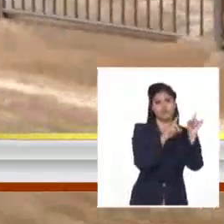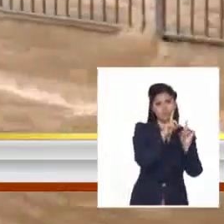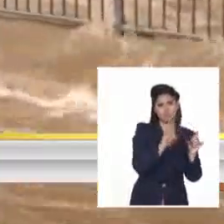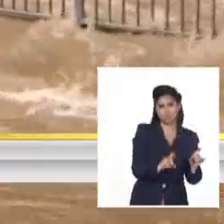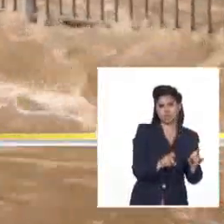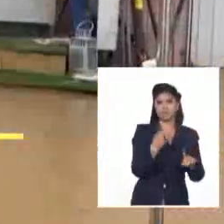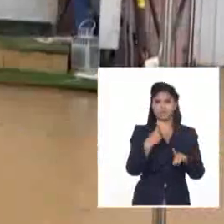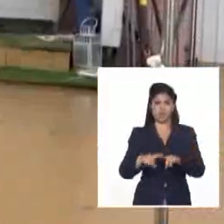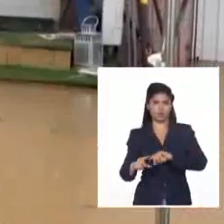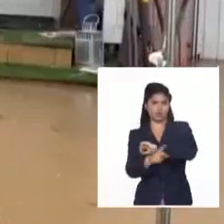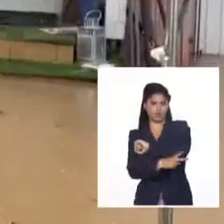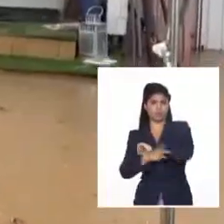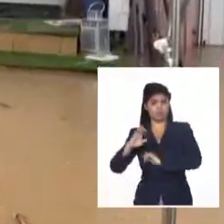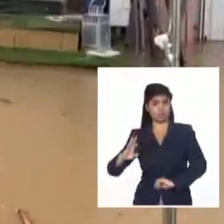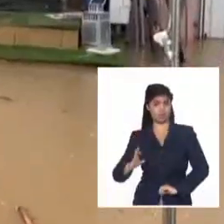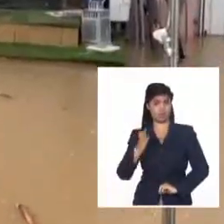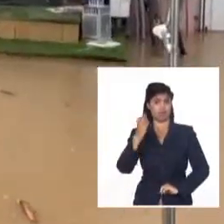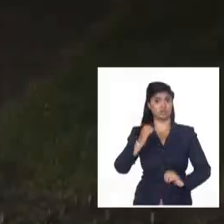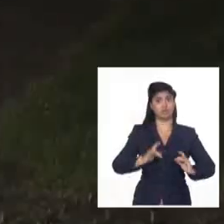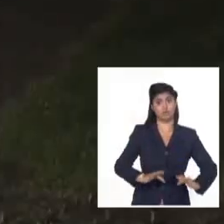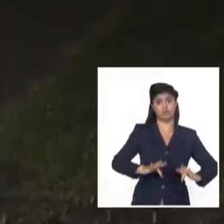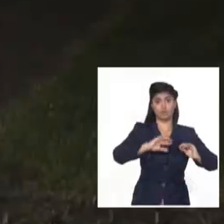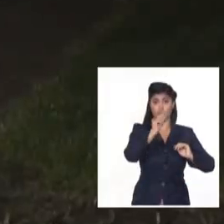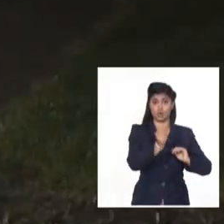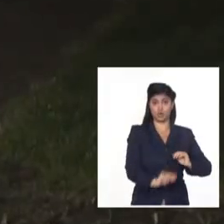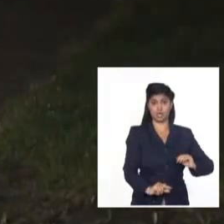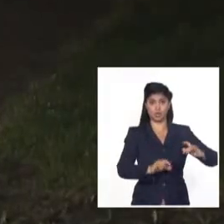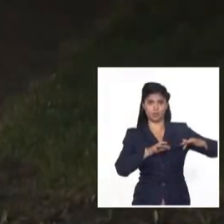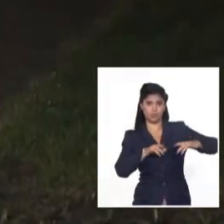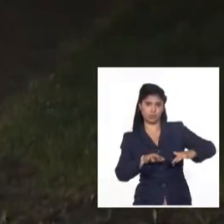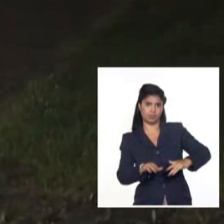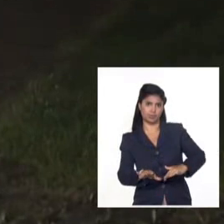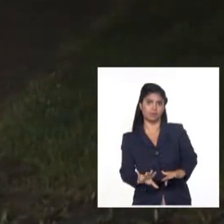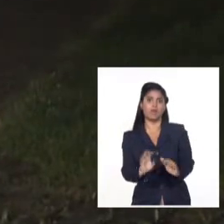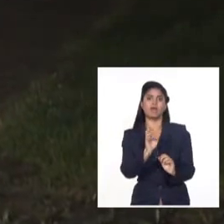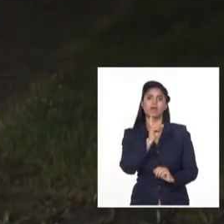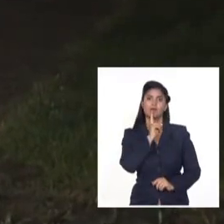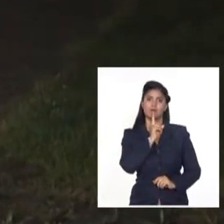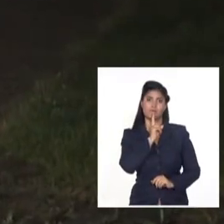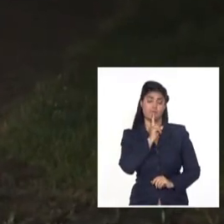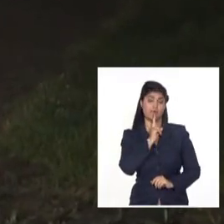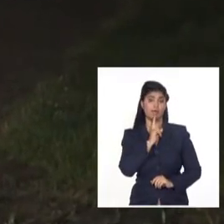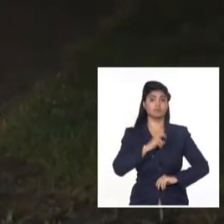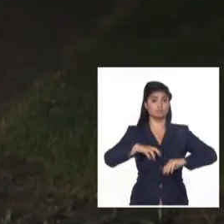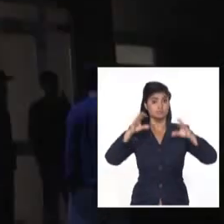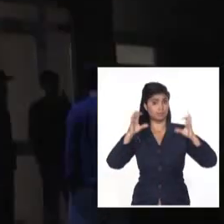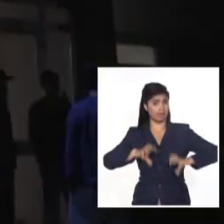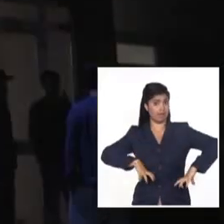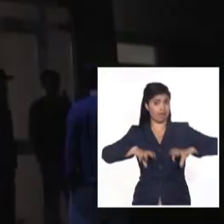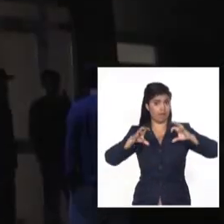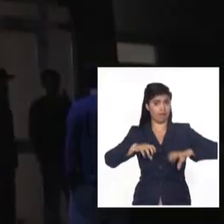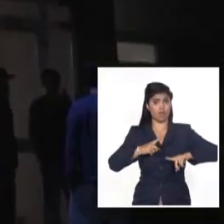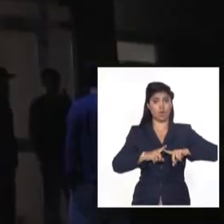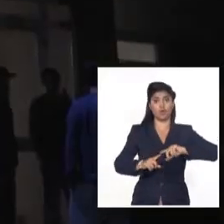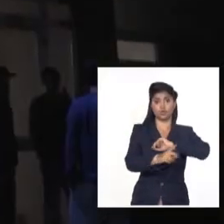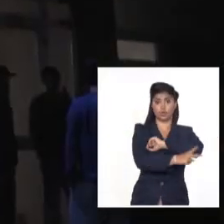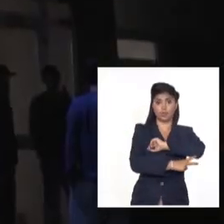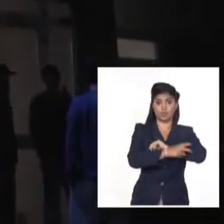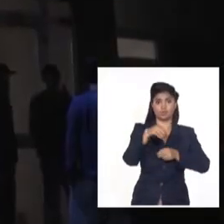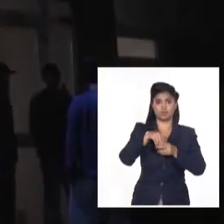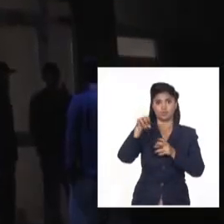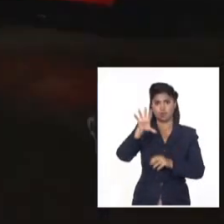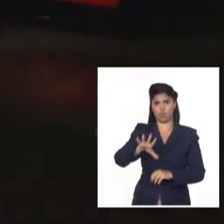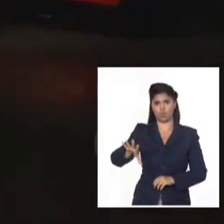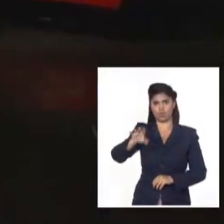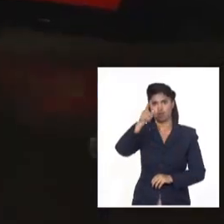se reportan desbordamientos de ríos y cañadas. Ante la intensidad de las lluvias en otras naciones europeas como Alemania, el